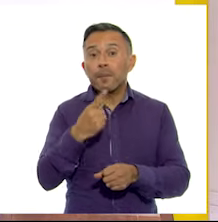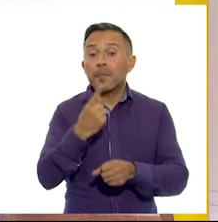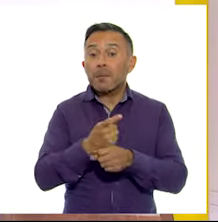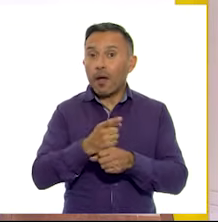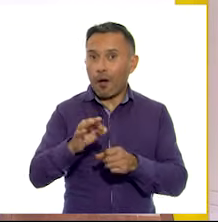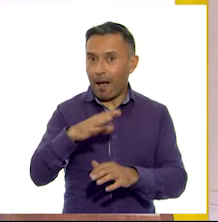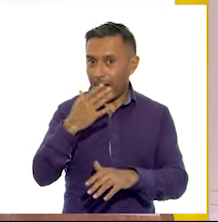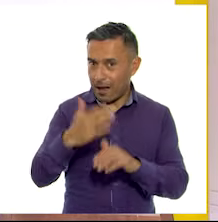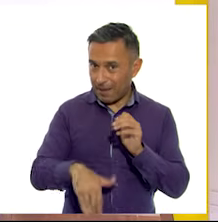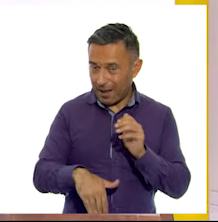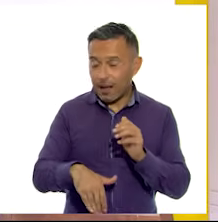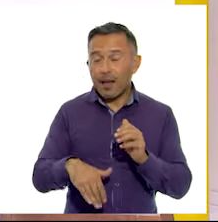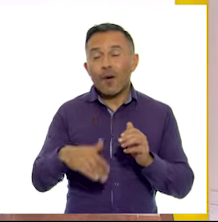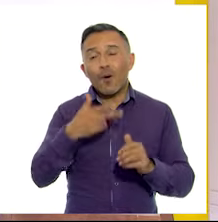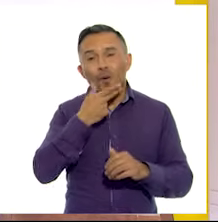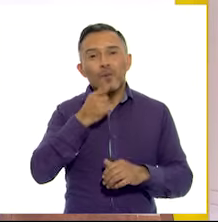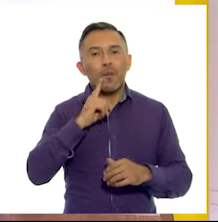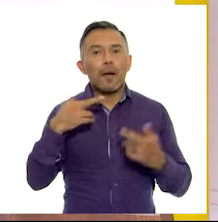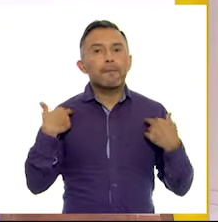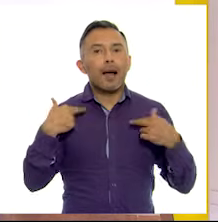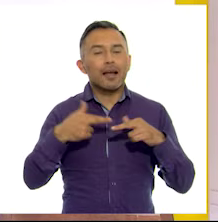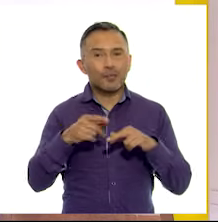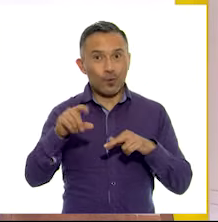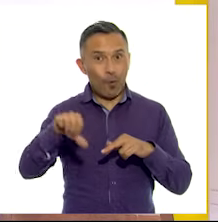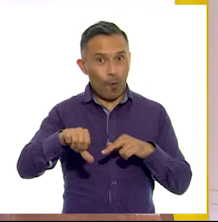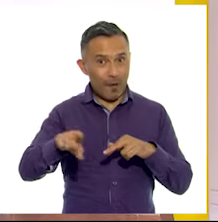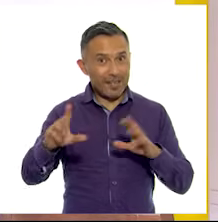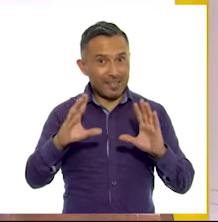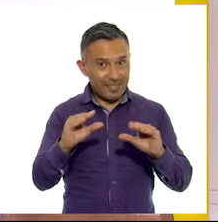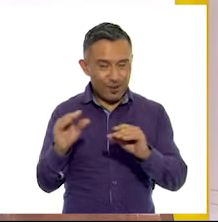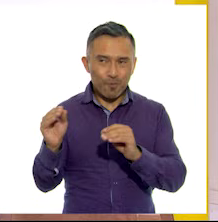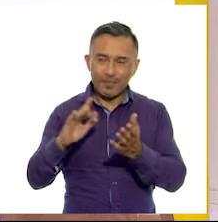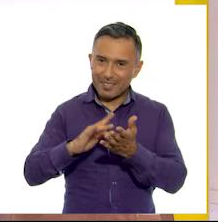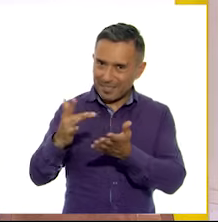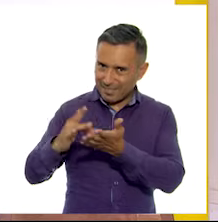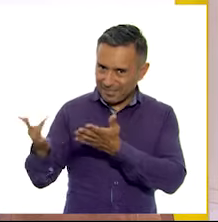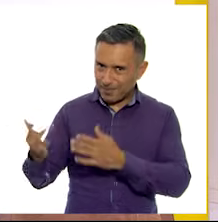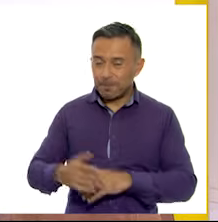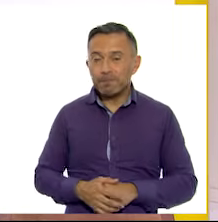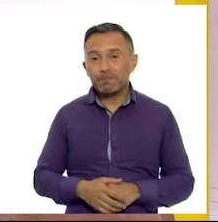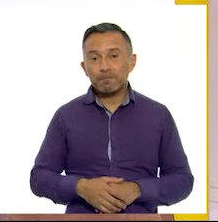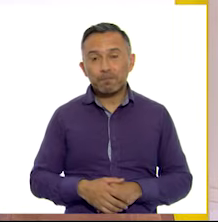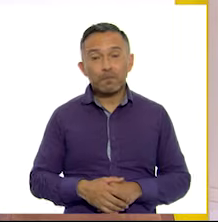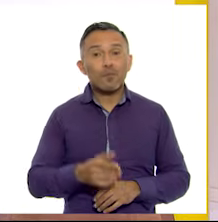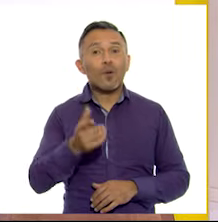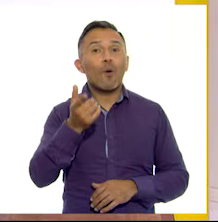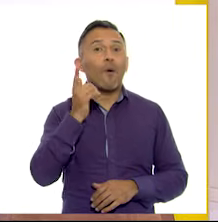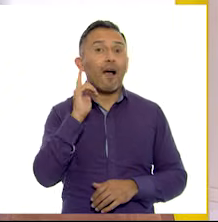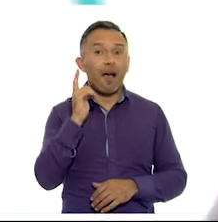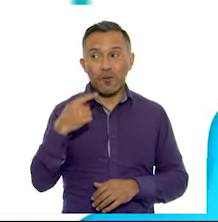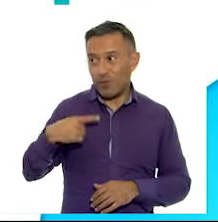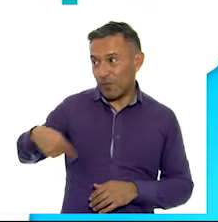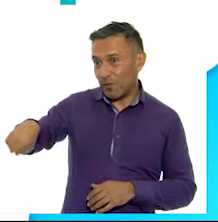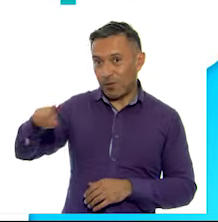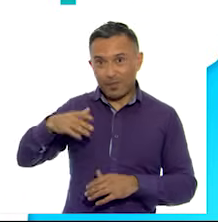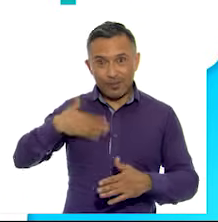damos las gracias a las maestras y a los maestros que hoy nos dieron clases. Espero lo hayan disfrutado tanto como